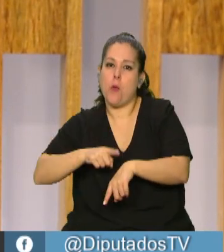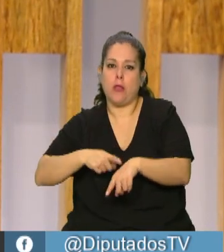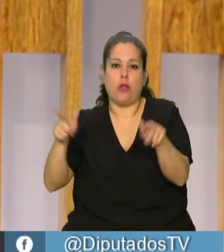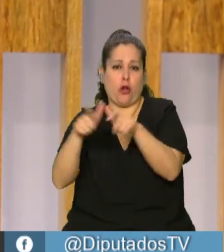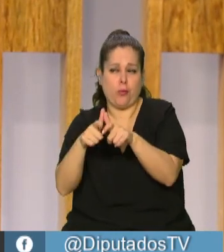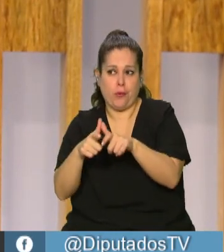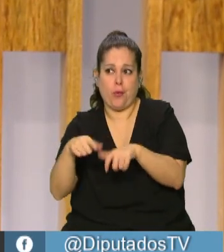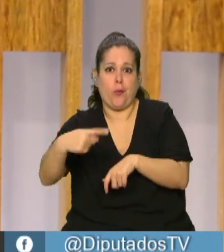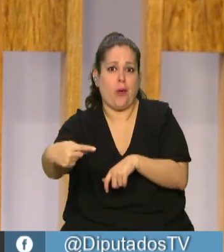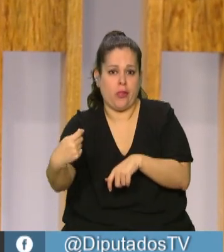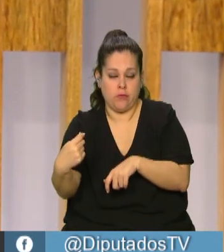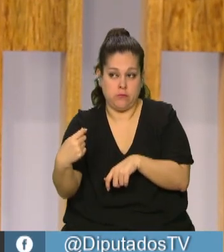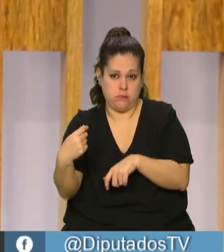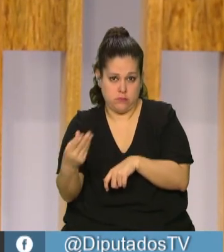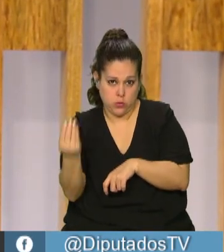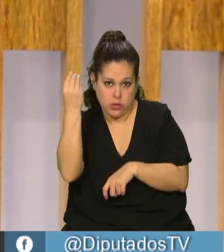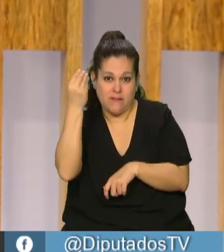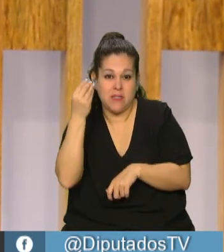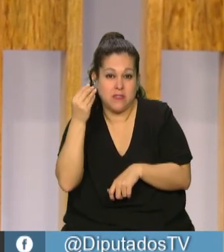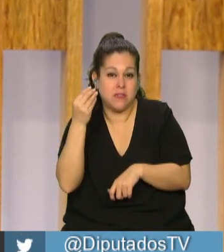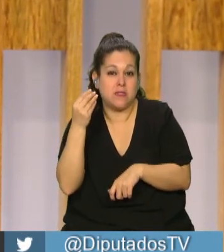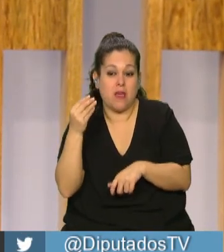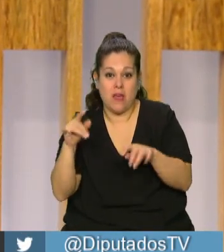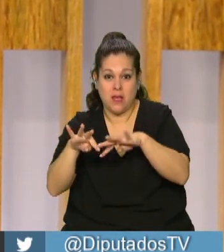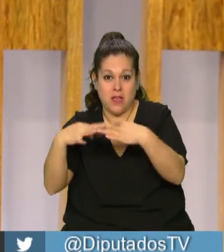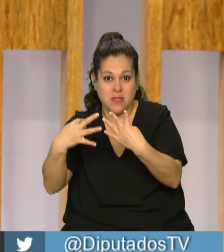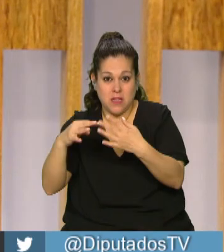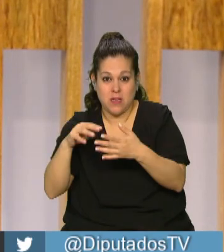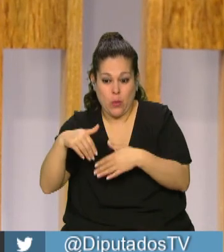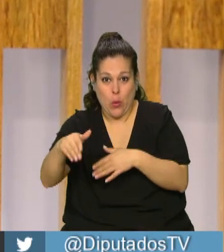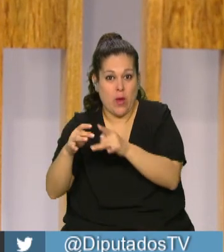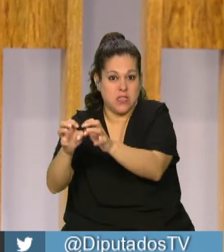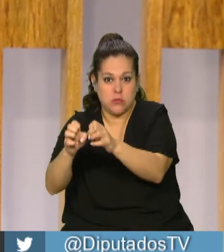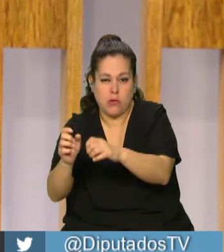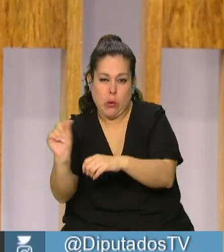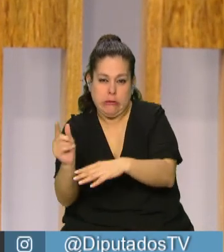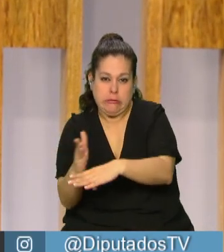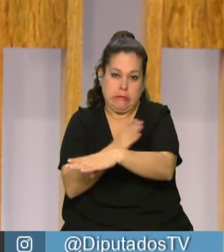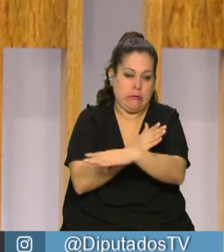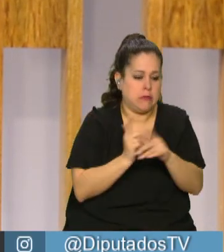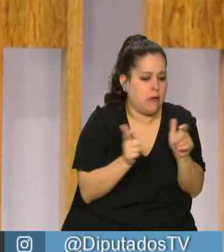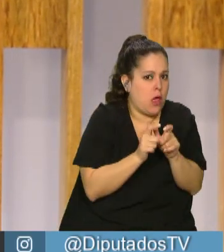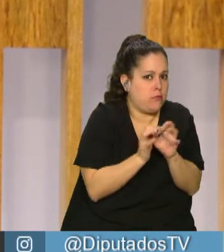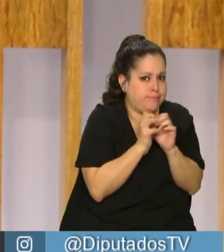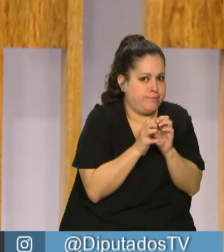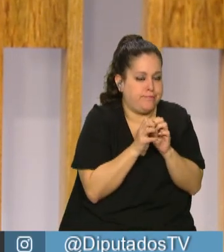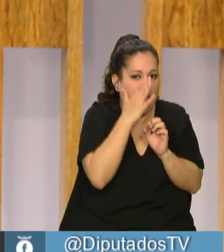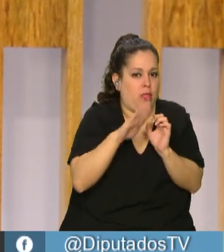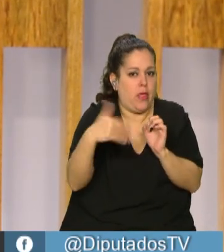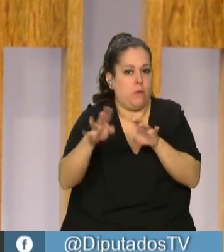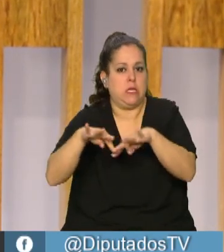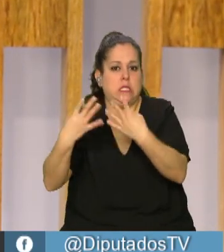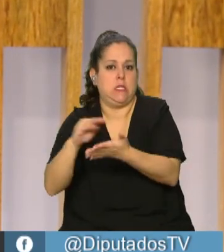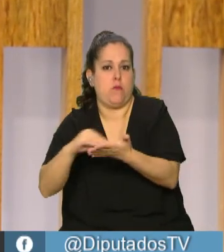labor. A veces las reuniones se hacen un rato antes de que comience la sesión. Pero bueno, siempre tratando de dar